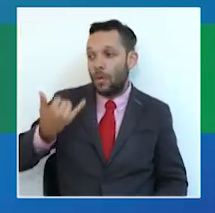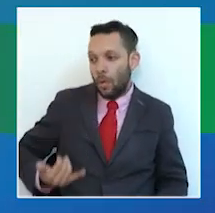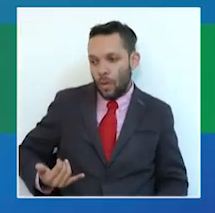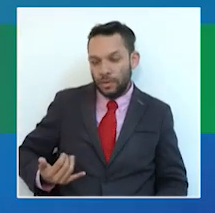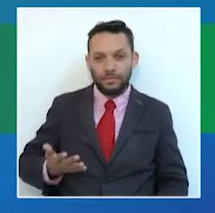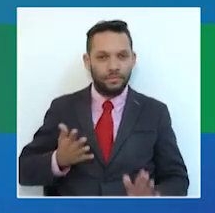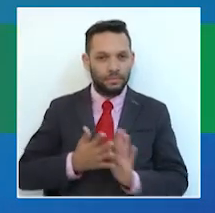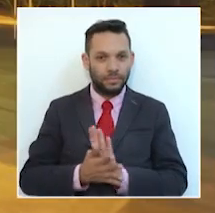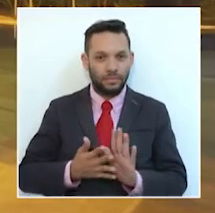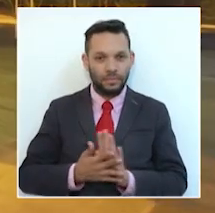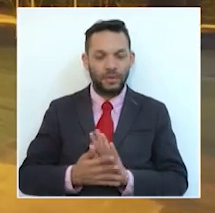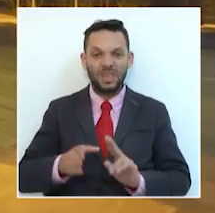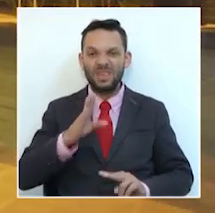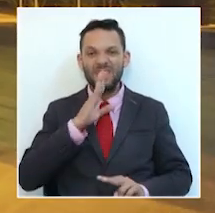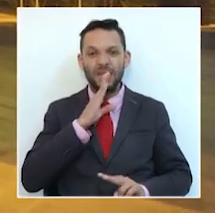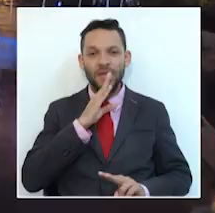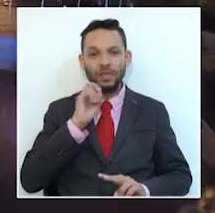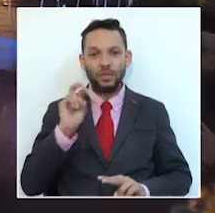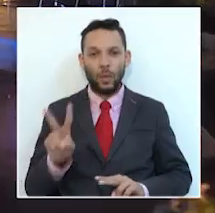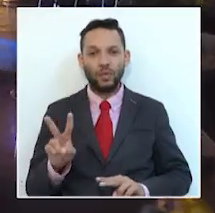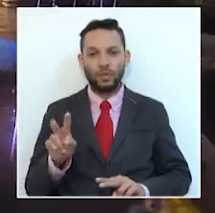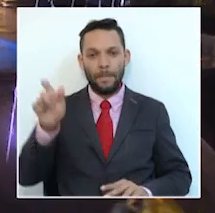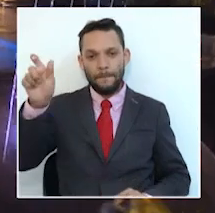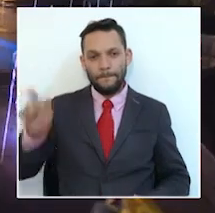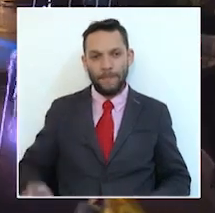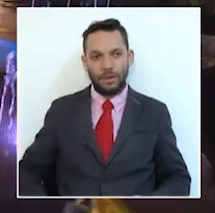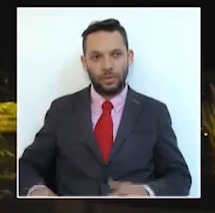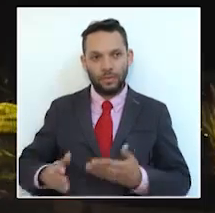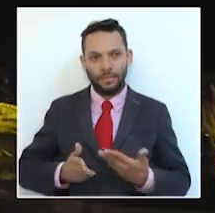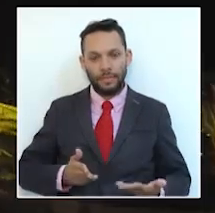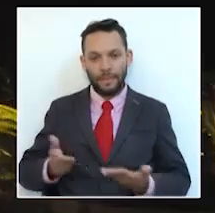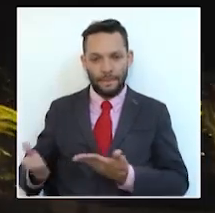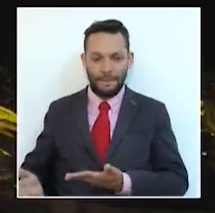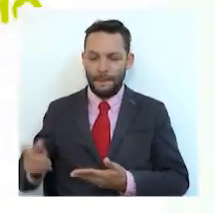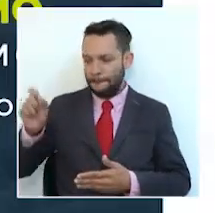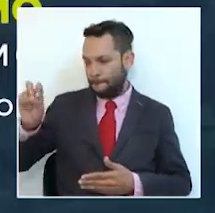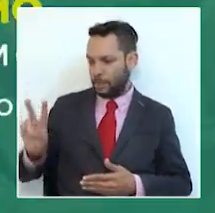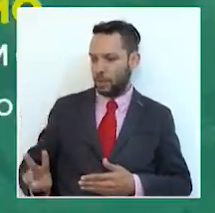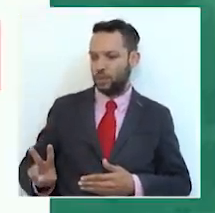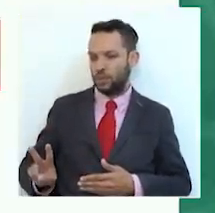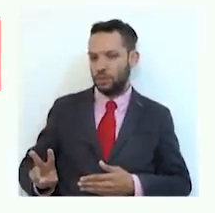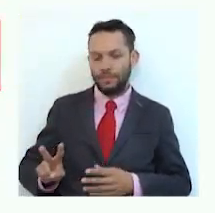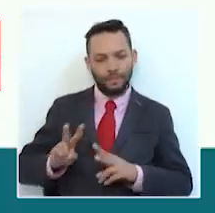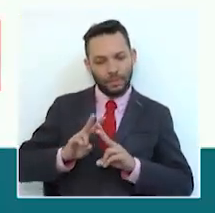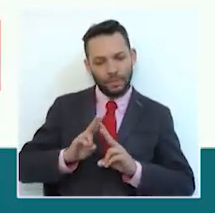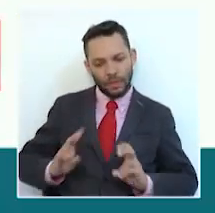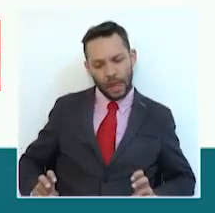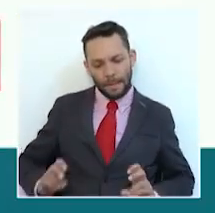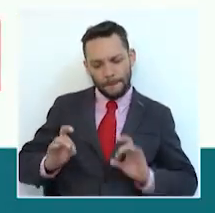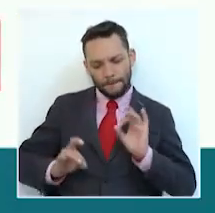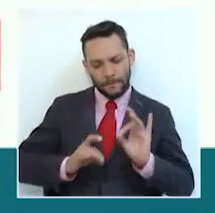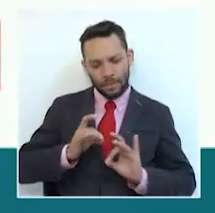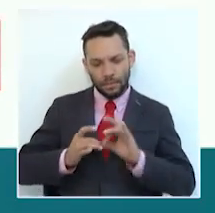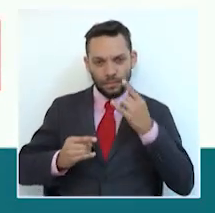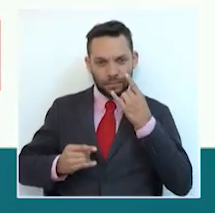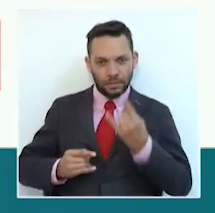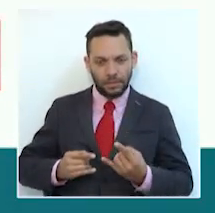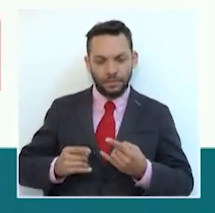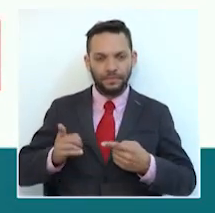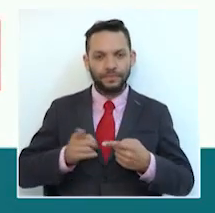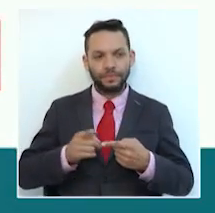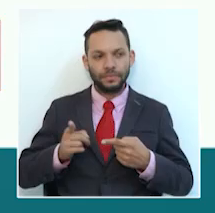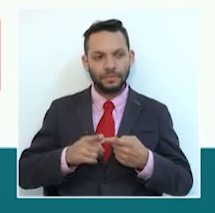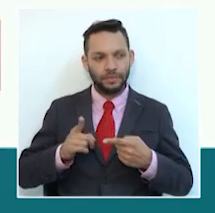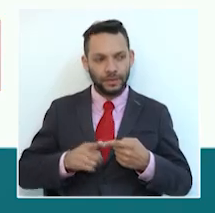contar con dos invitados sobre este tema que es bien interesante y es la doctora lourdes